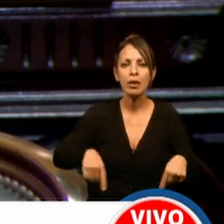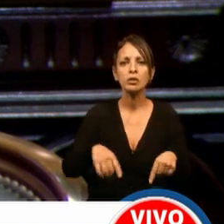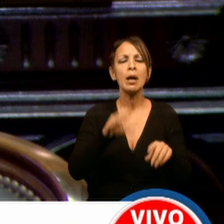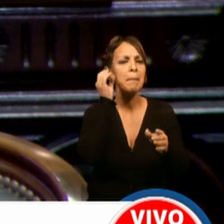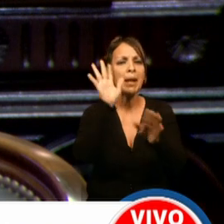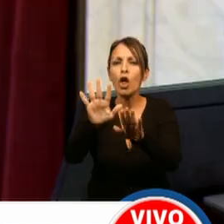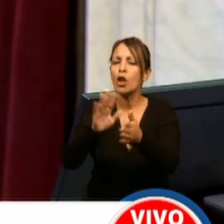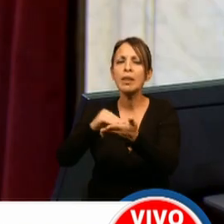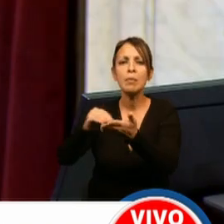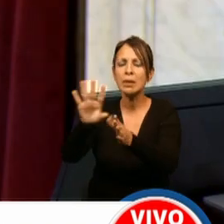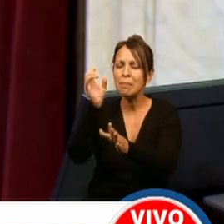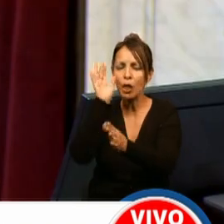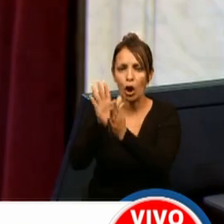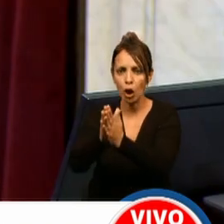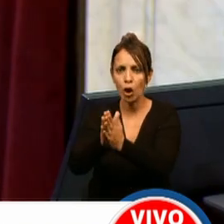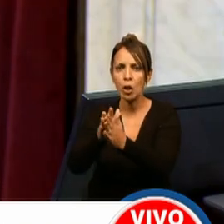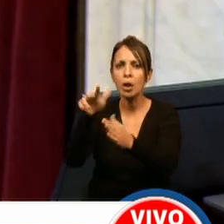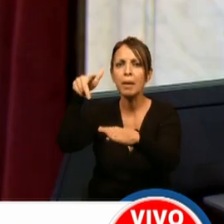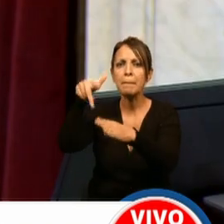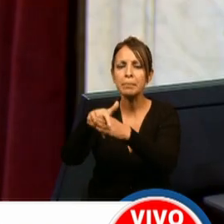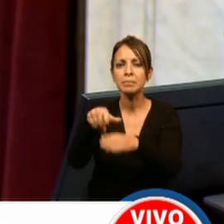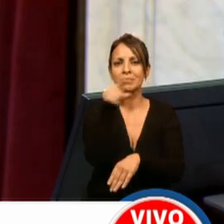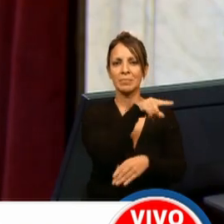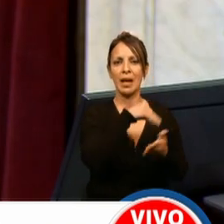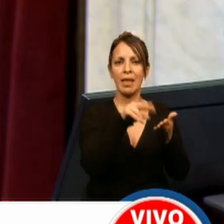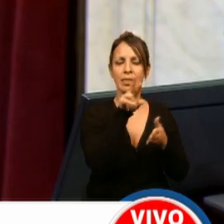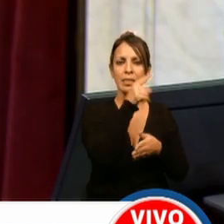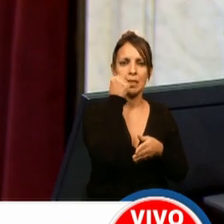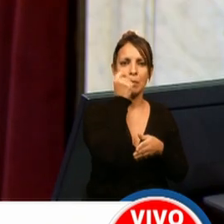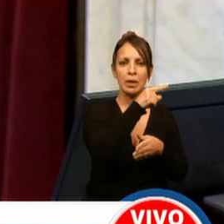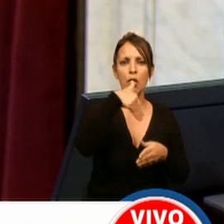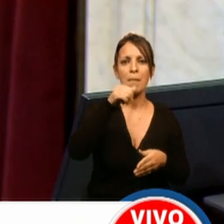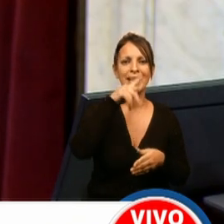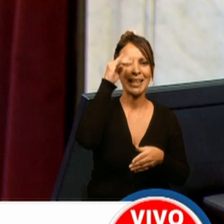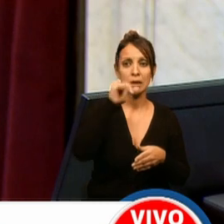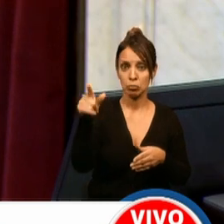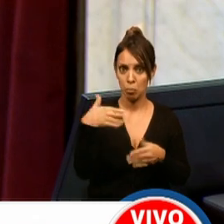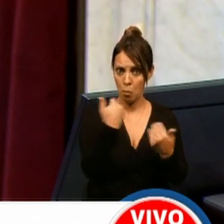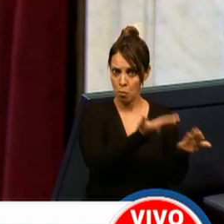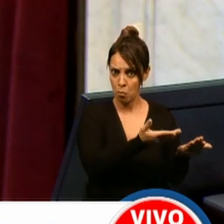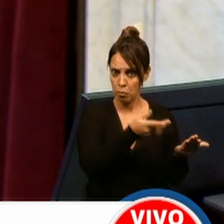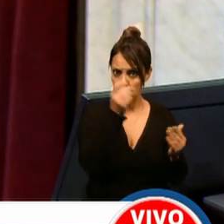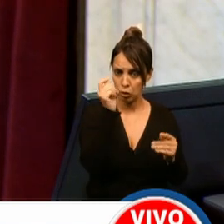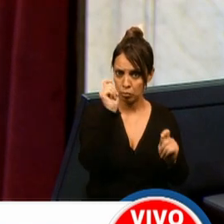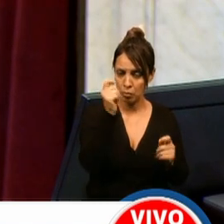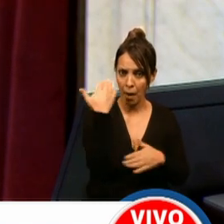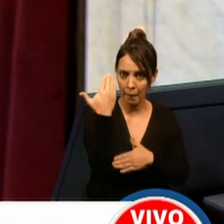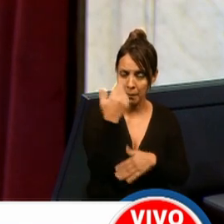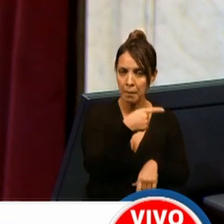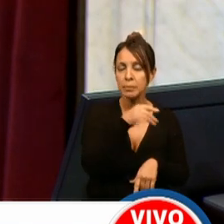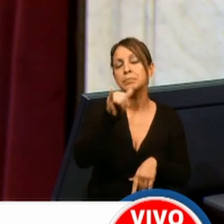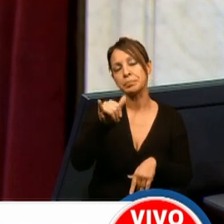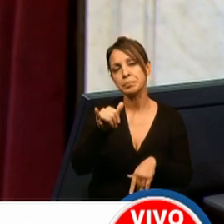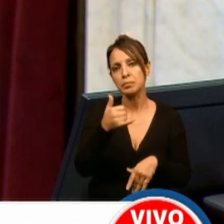podrá haber nada disculpe piden interrupciones diputados germán martínez le concede la palabra y por supuesto diputado